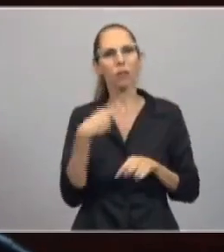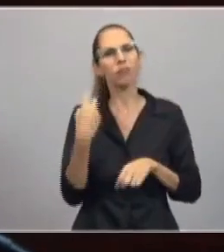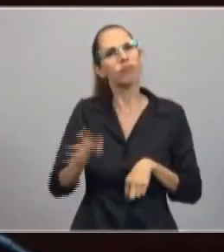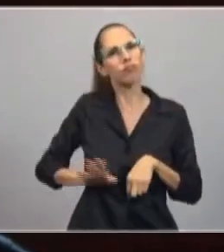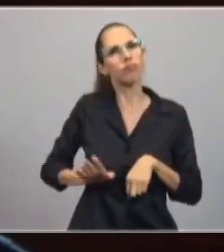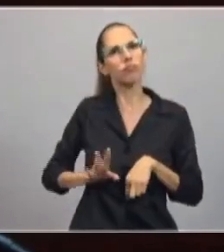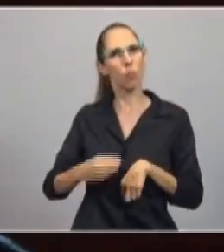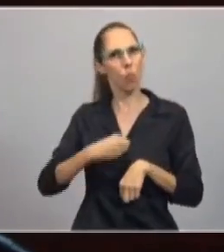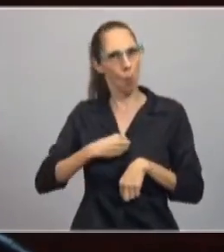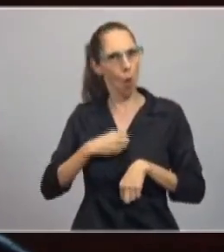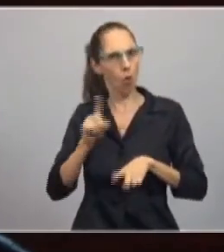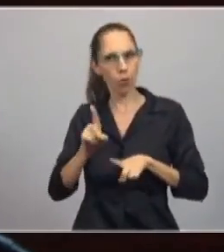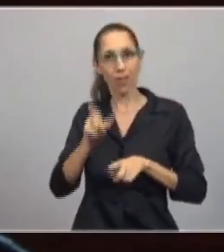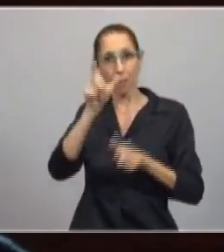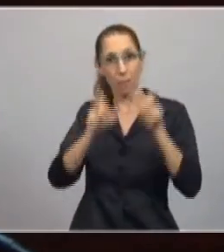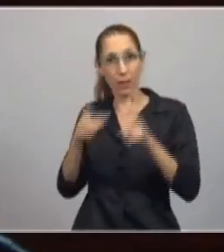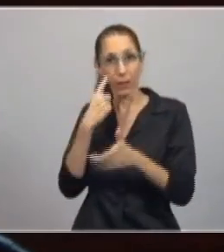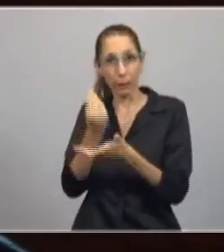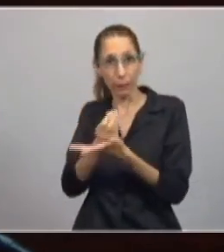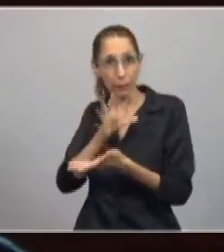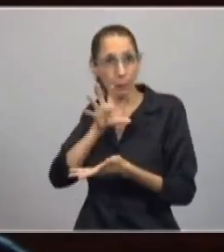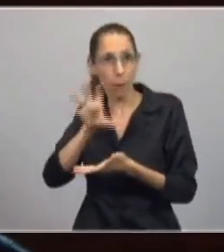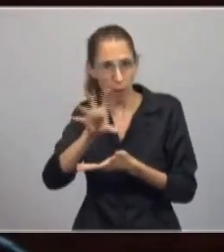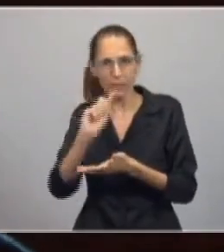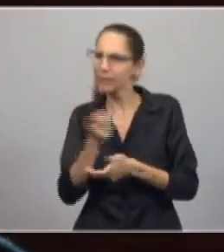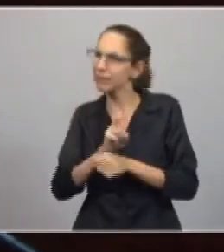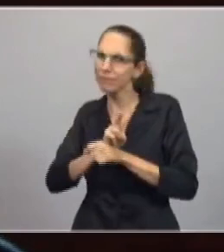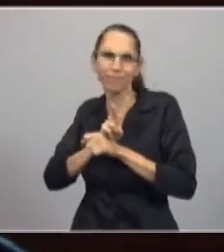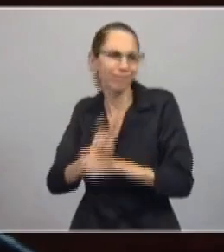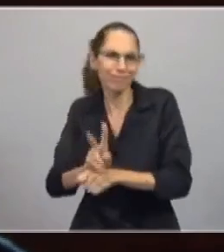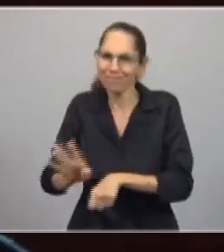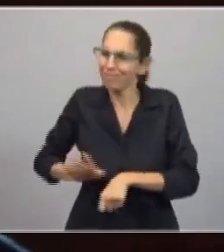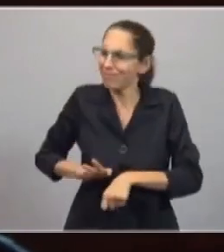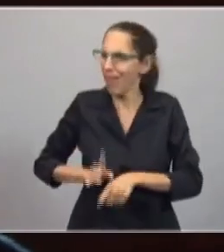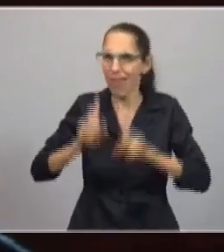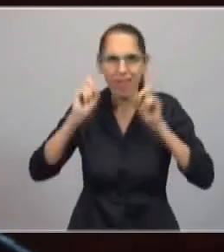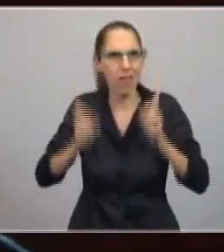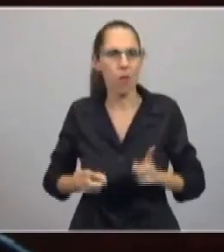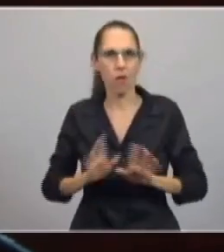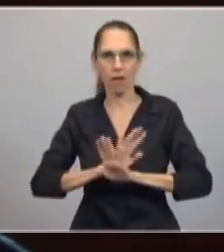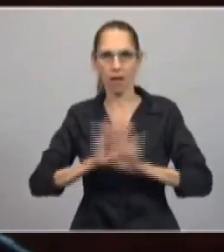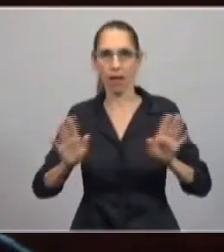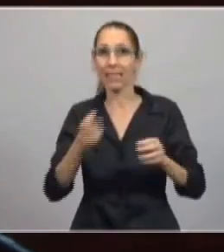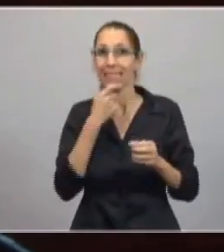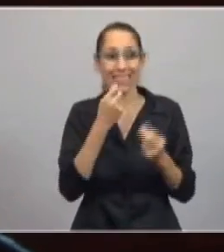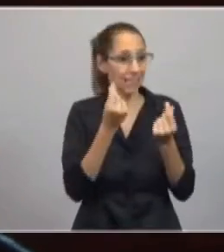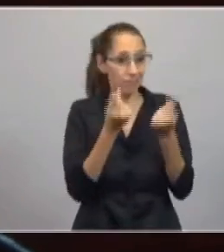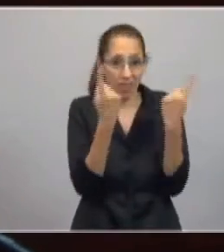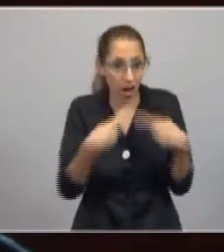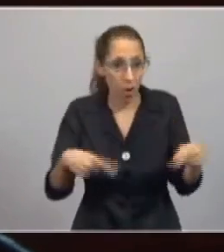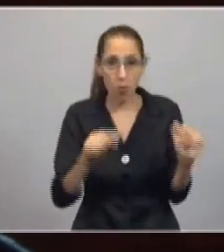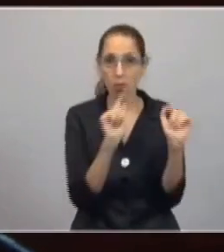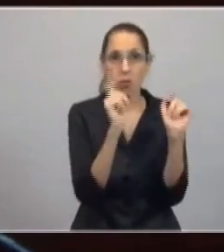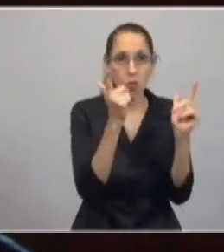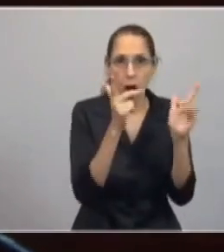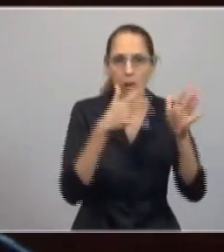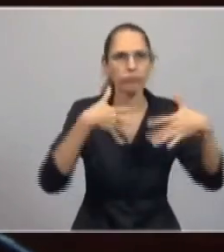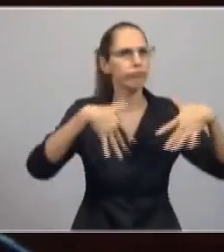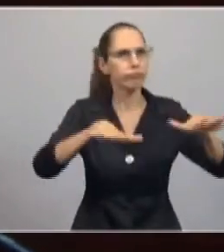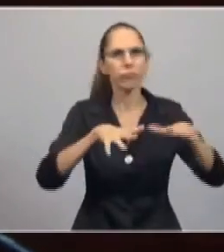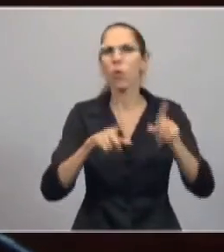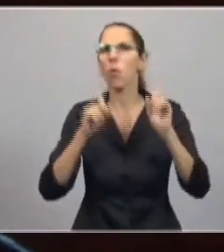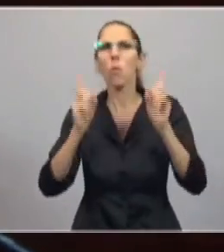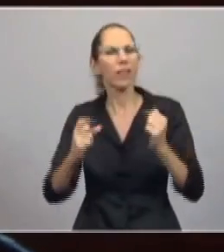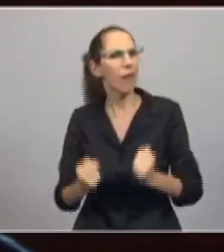pueblo bonaerense de este ataque no reconoce ningún límite. Si no hay recursos suficientes, lo reemplazaremos por